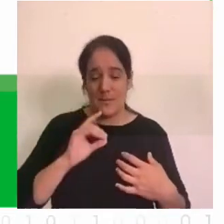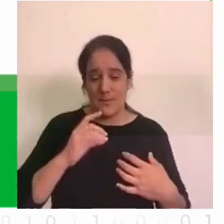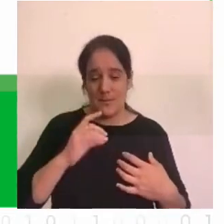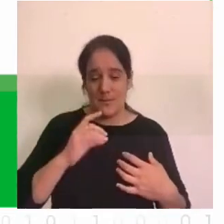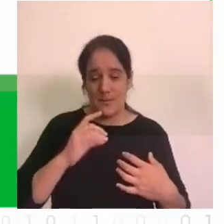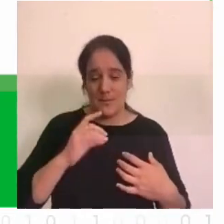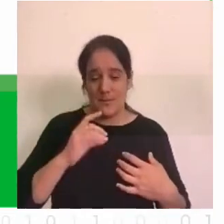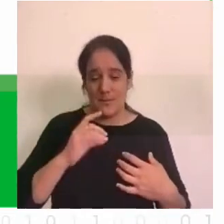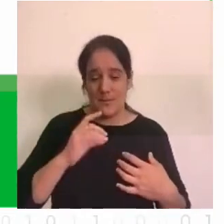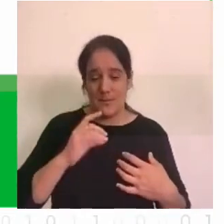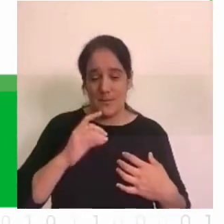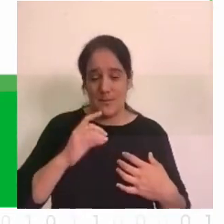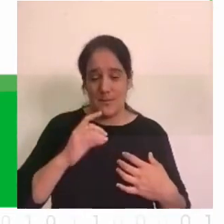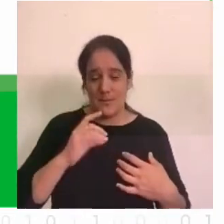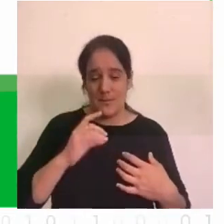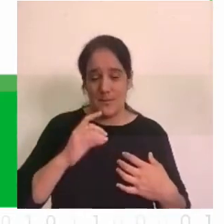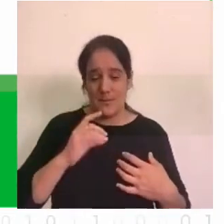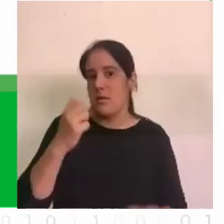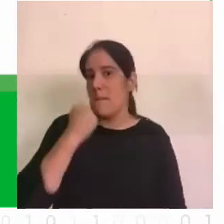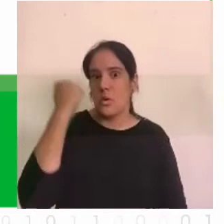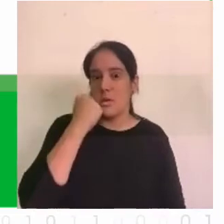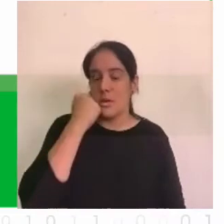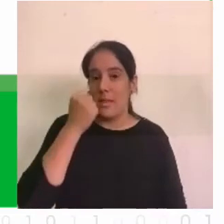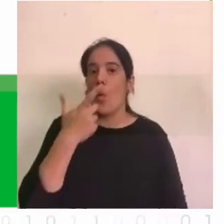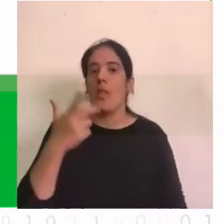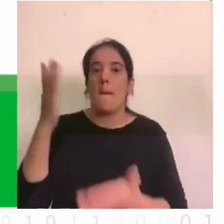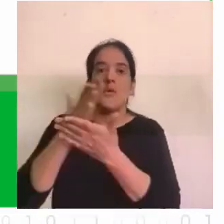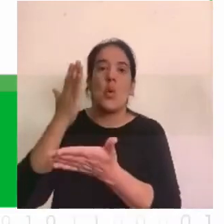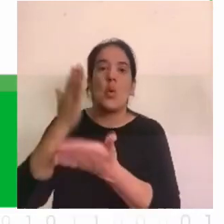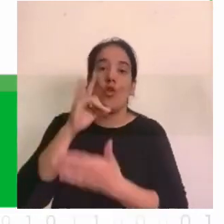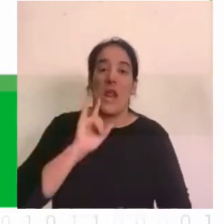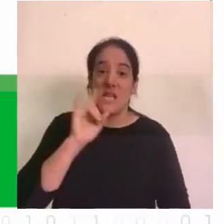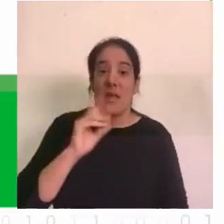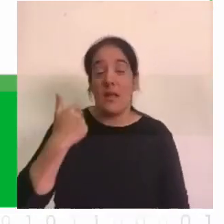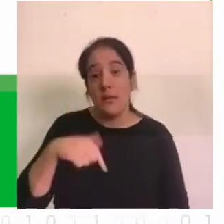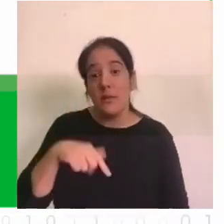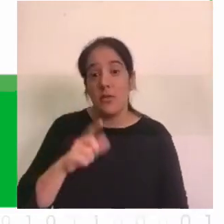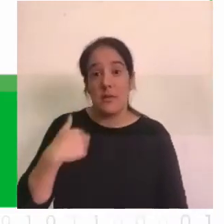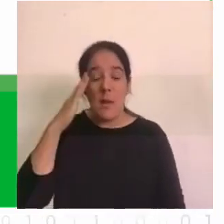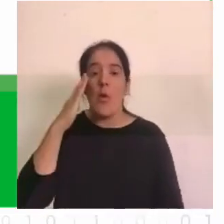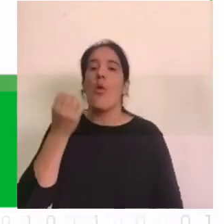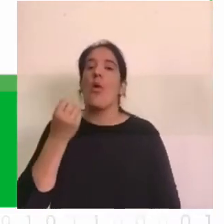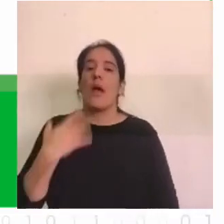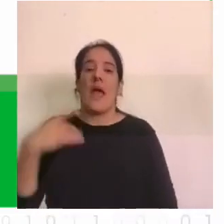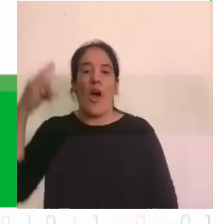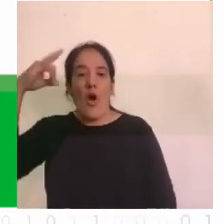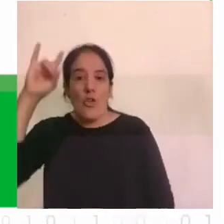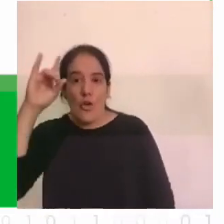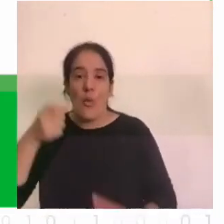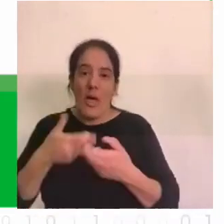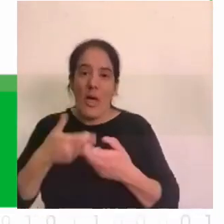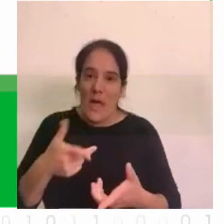Pero lo medimos en toros, entonces tenemos que saber toros que van a dar hijas que van a dar mucha leche, entonces ahí la predicción genómica pasa a ser muy importante